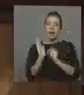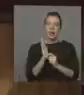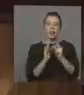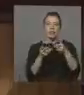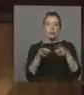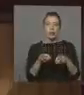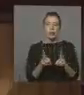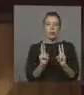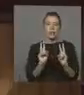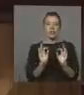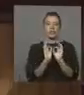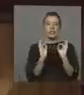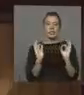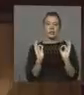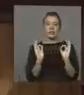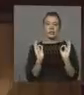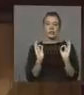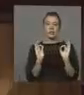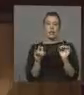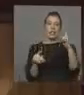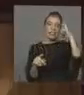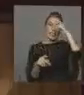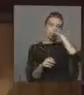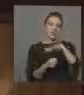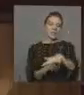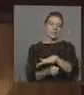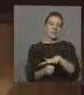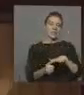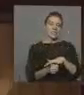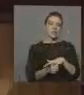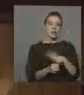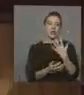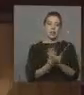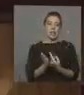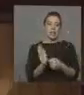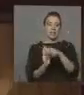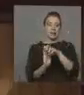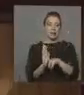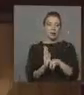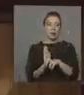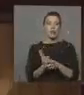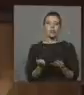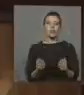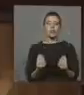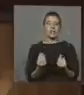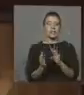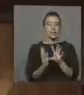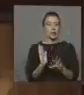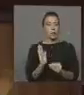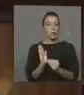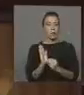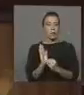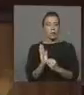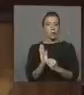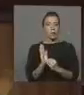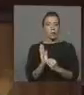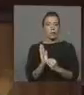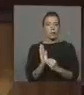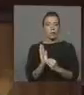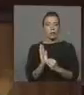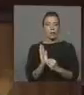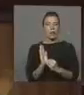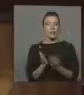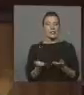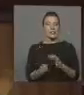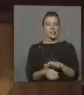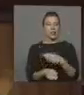sus derechos y en especial en las difíciles situaciones que se abordan en el proyecto, para lo cual será necesario incorporar en las prestaciones de